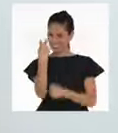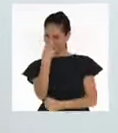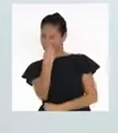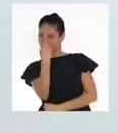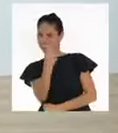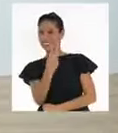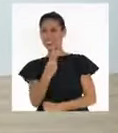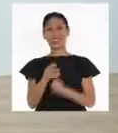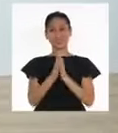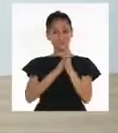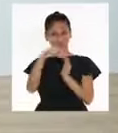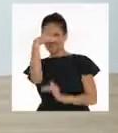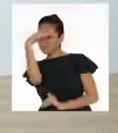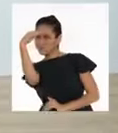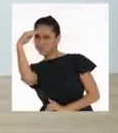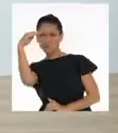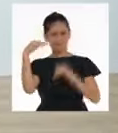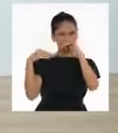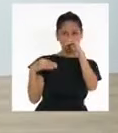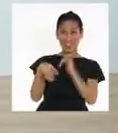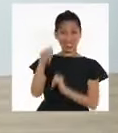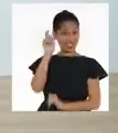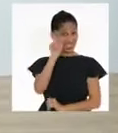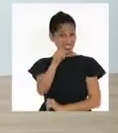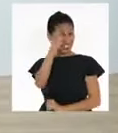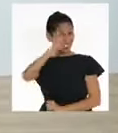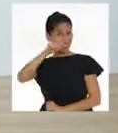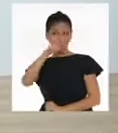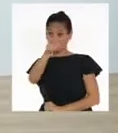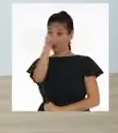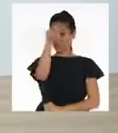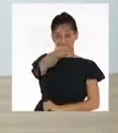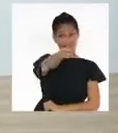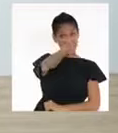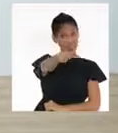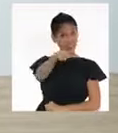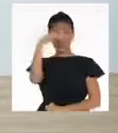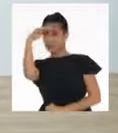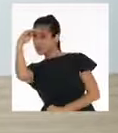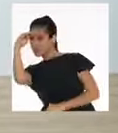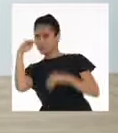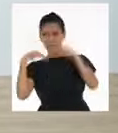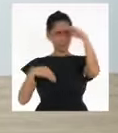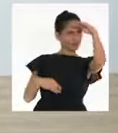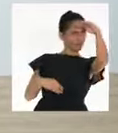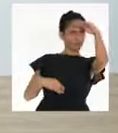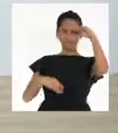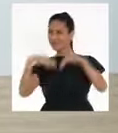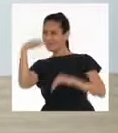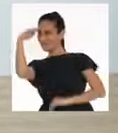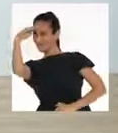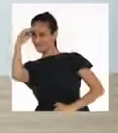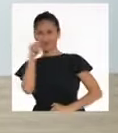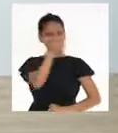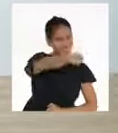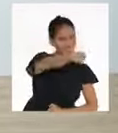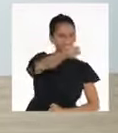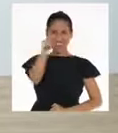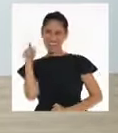en nuestra expedición. Para eso necesito que señales, señales, busco, busco. Ahora señalo en forma desordenada. Señalo,